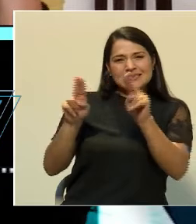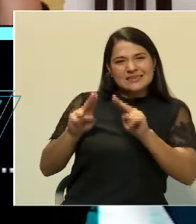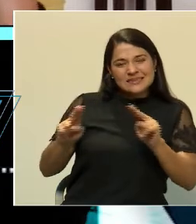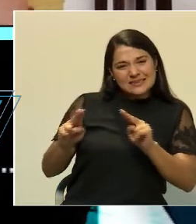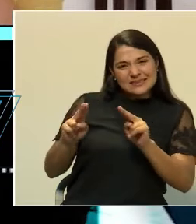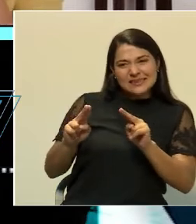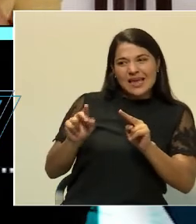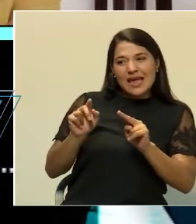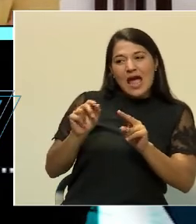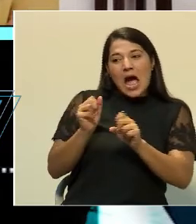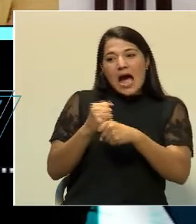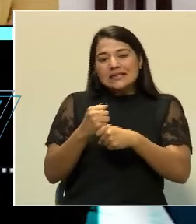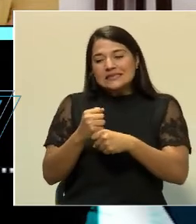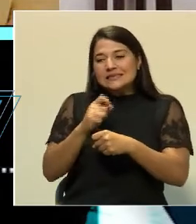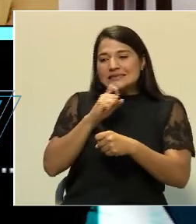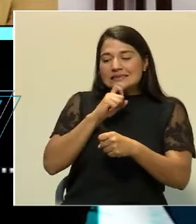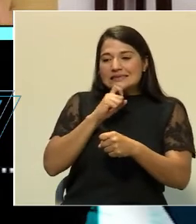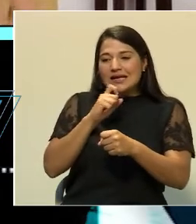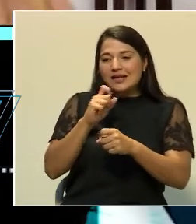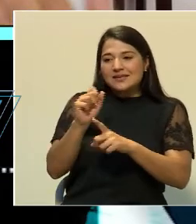porque muchísimos de los artistas